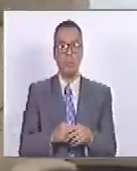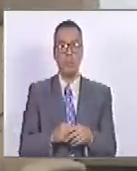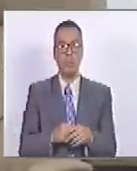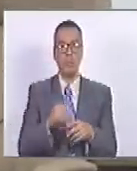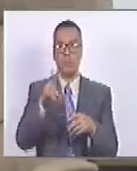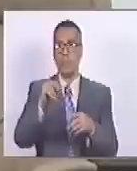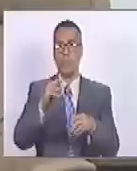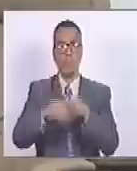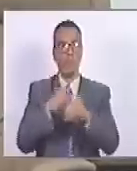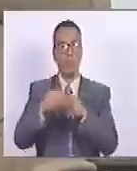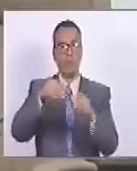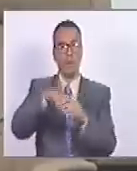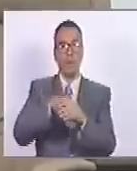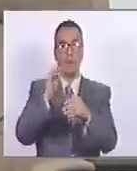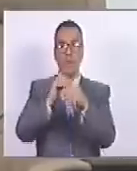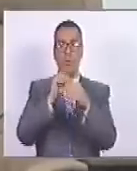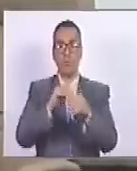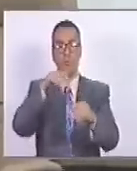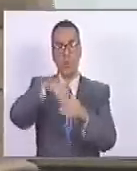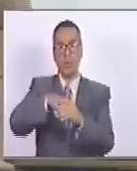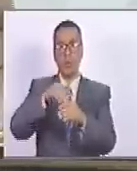no hacemos elecciones, no vamos a elecciones,